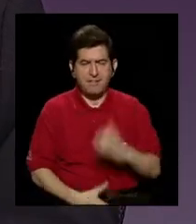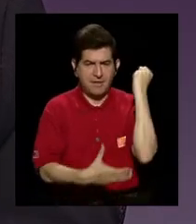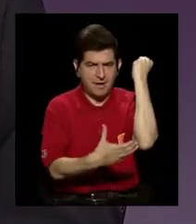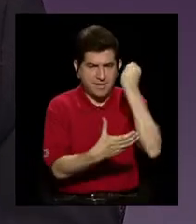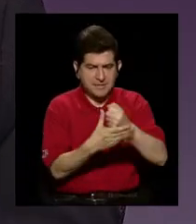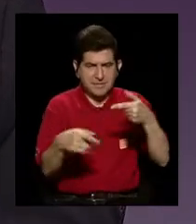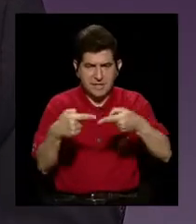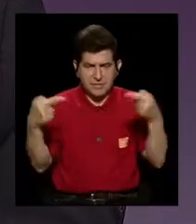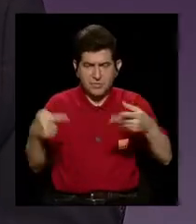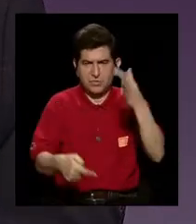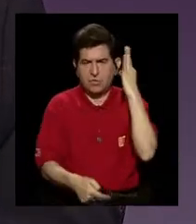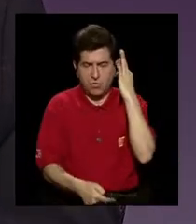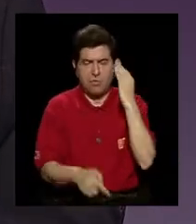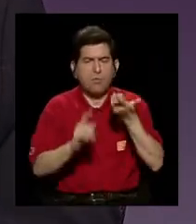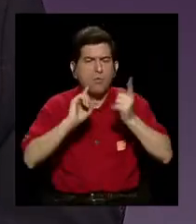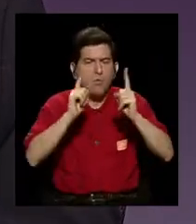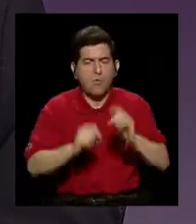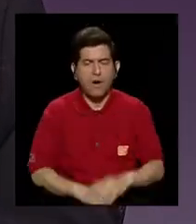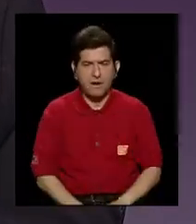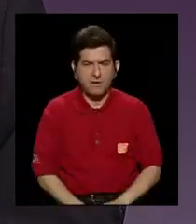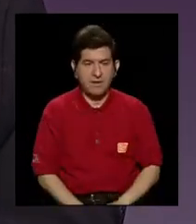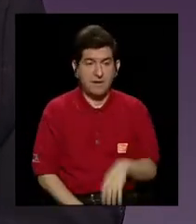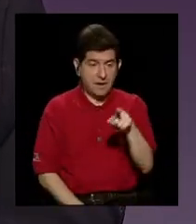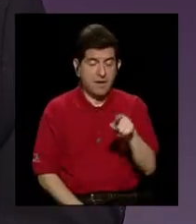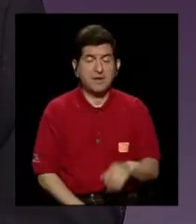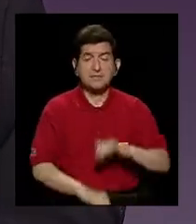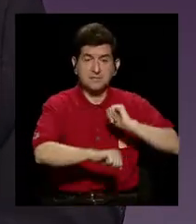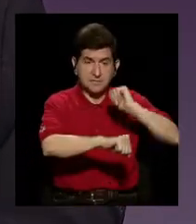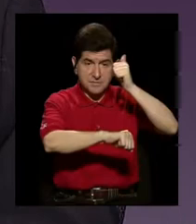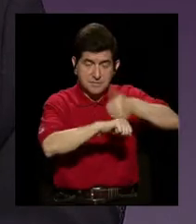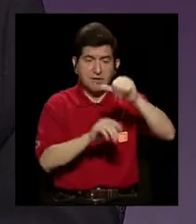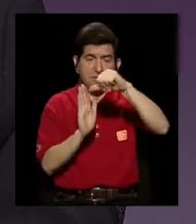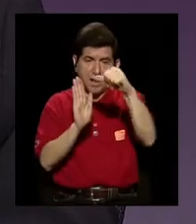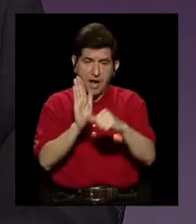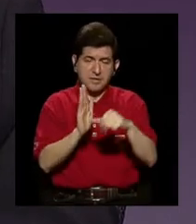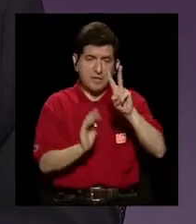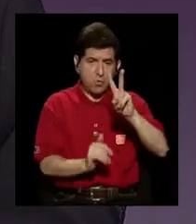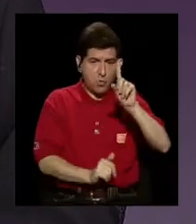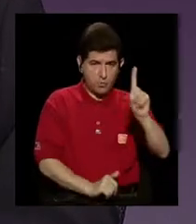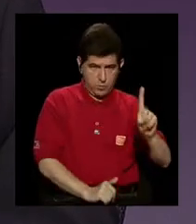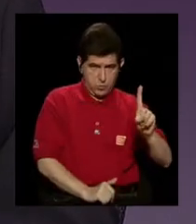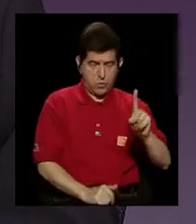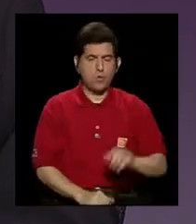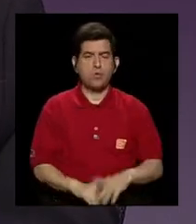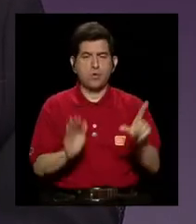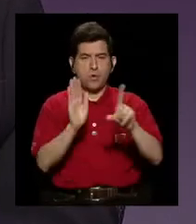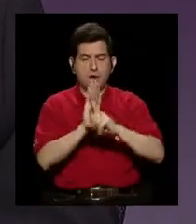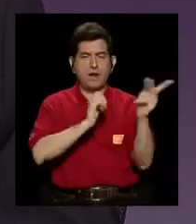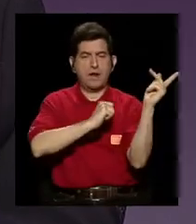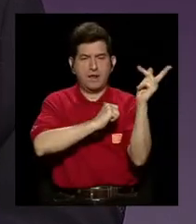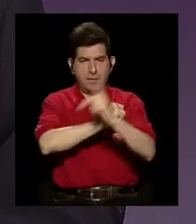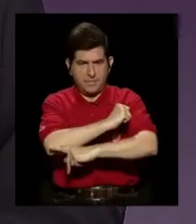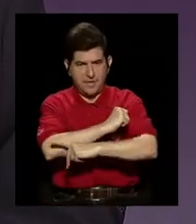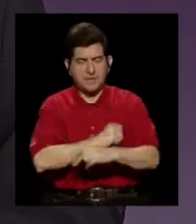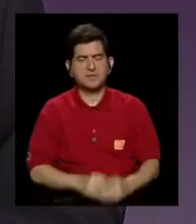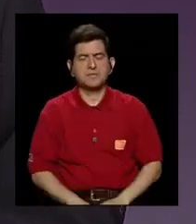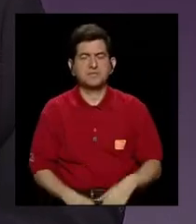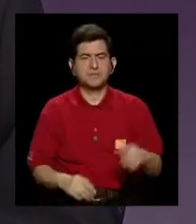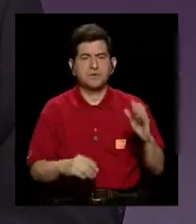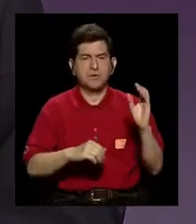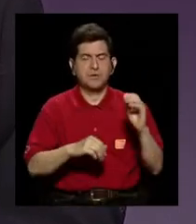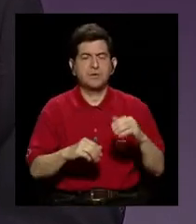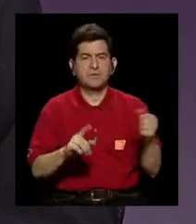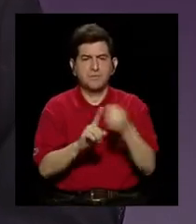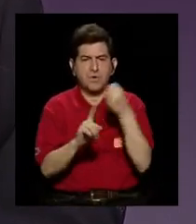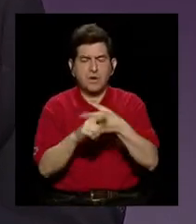formal, el femicidio es aquel el que está consignado en el artículo 21 de la Ley de